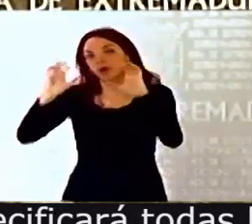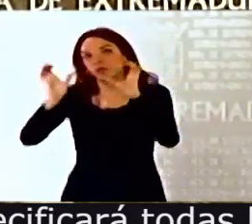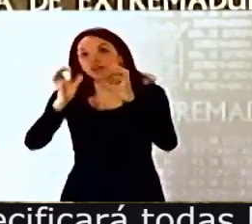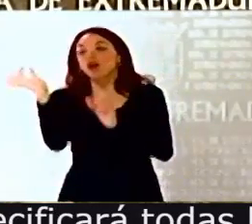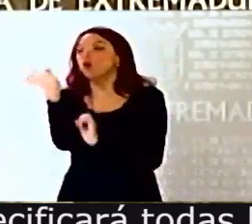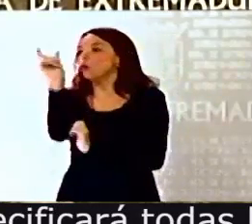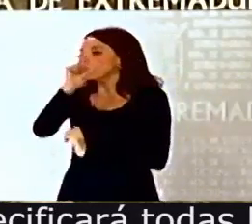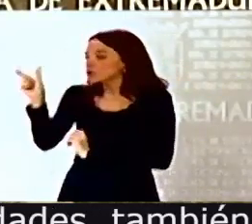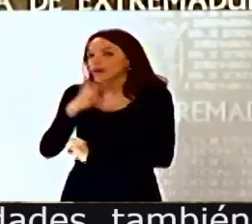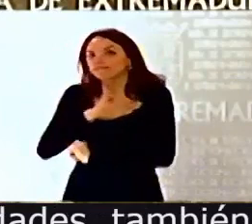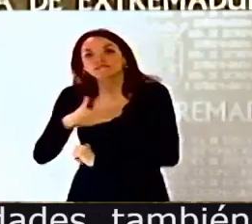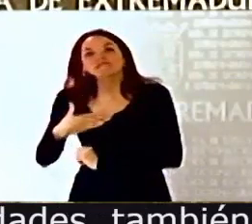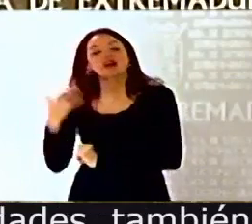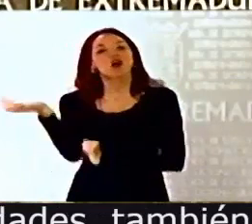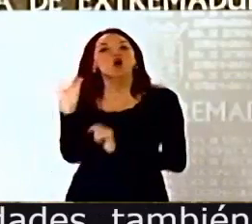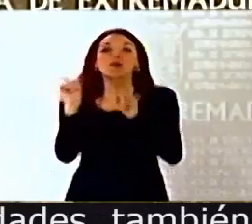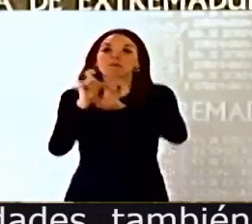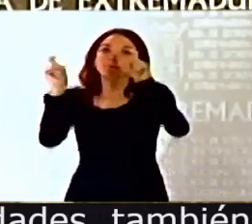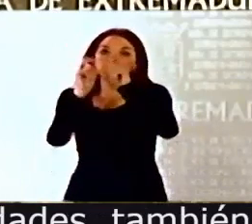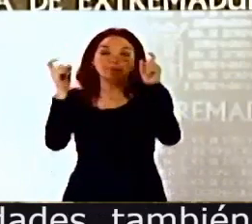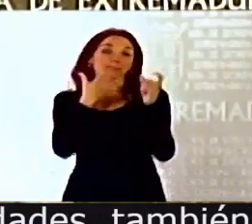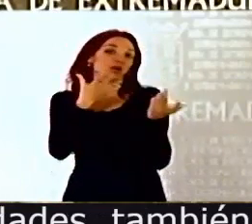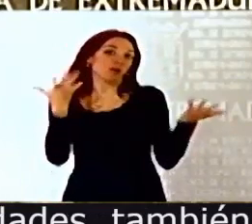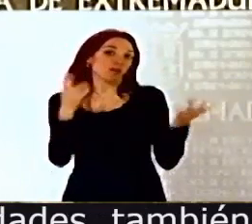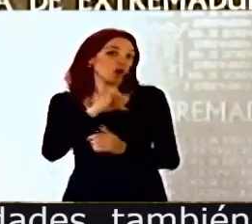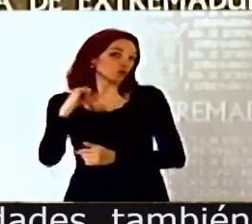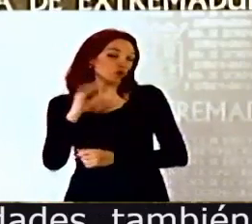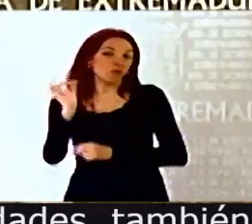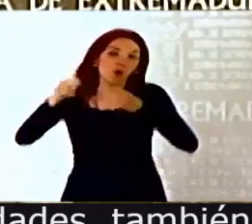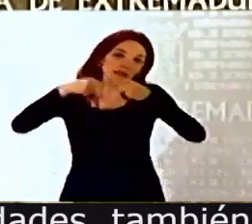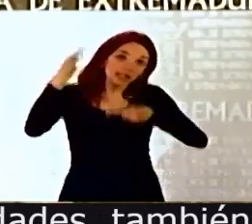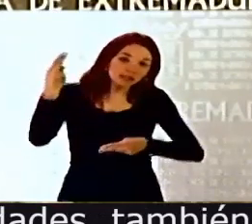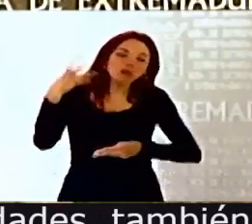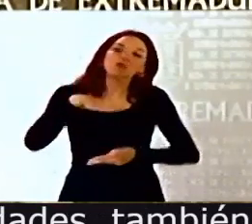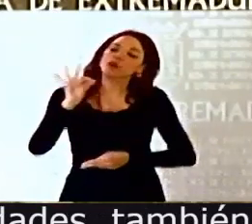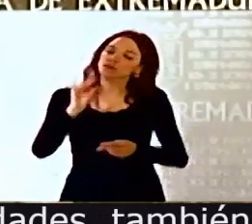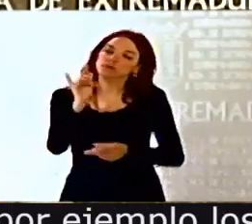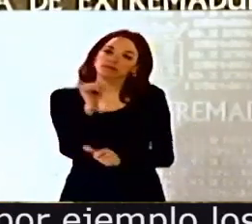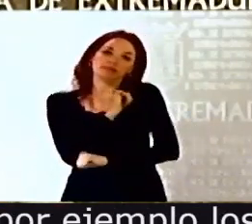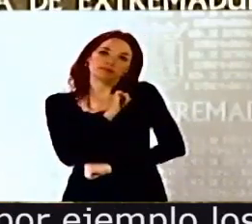físicas y las empresas, como puede ser por ejemplo los autónomos, los taxistas, estaban